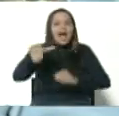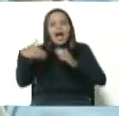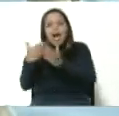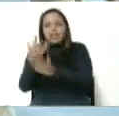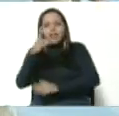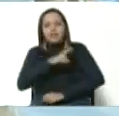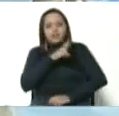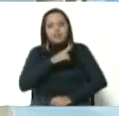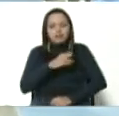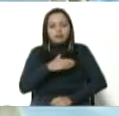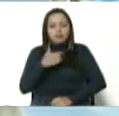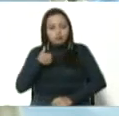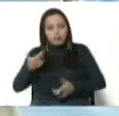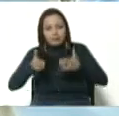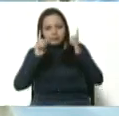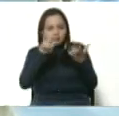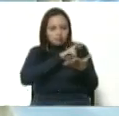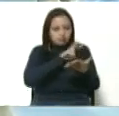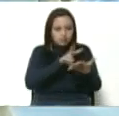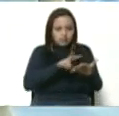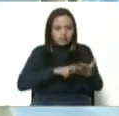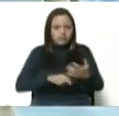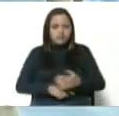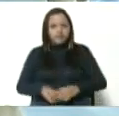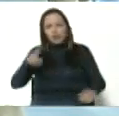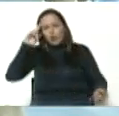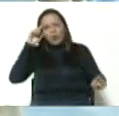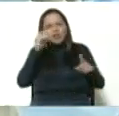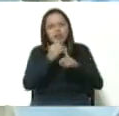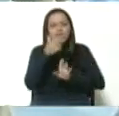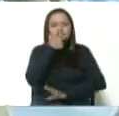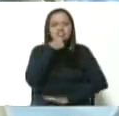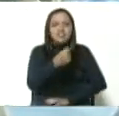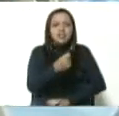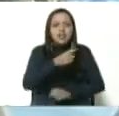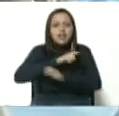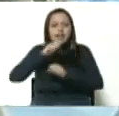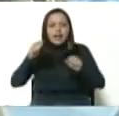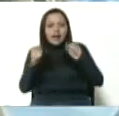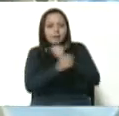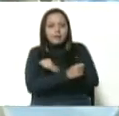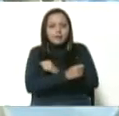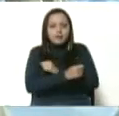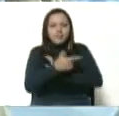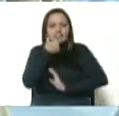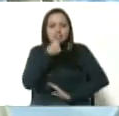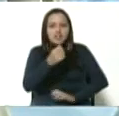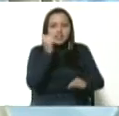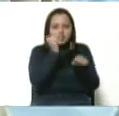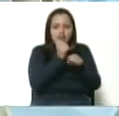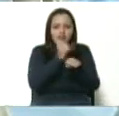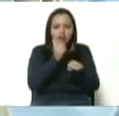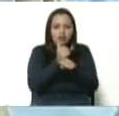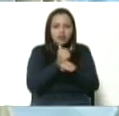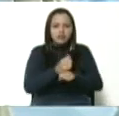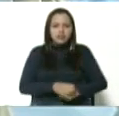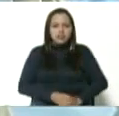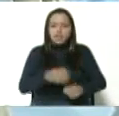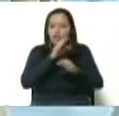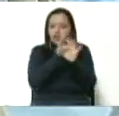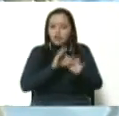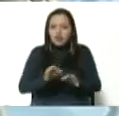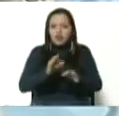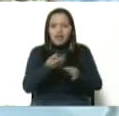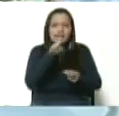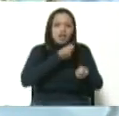permito leer, que tiene dentro de sus objetivos facilitar la transición de los trabajadores y unidades económicas desde la